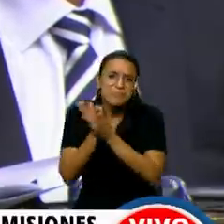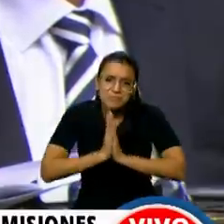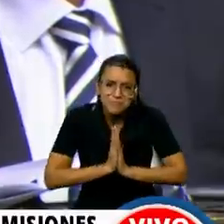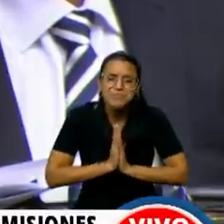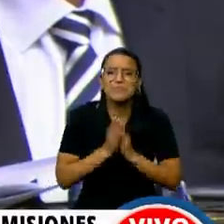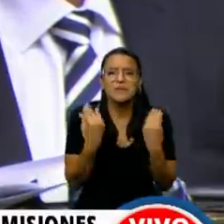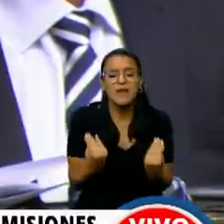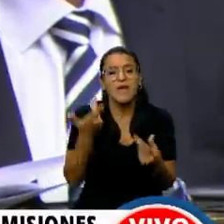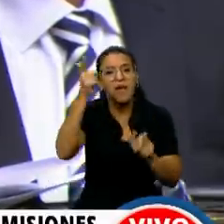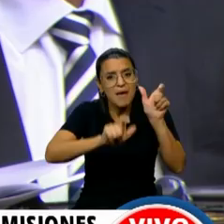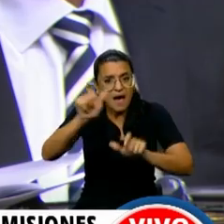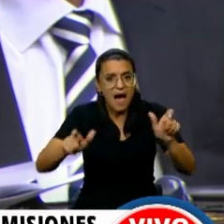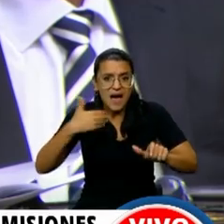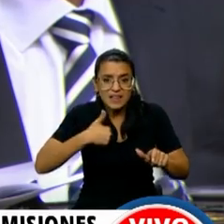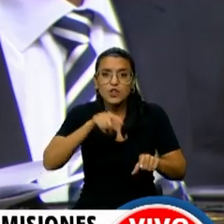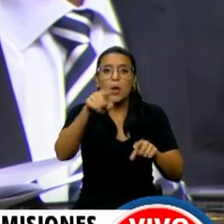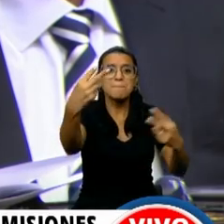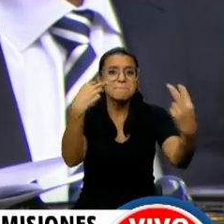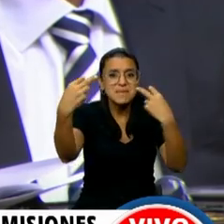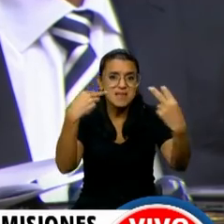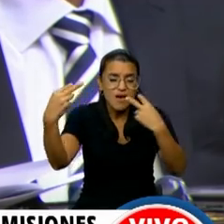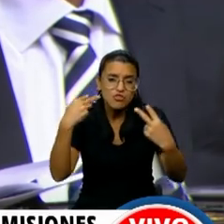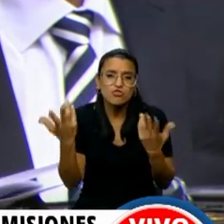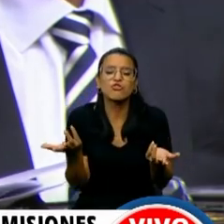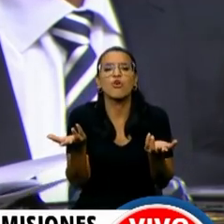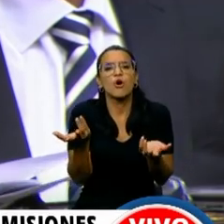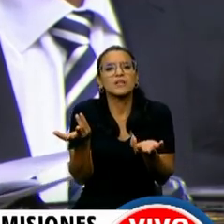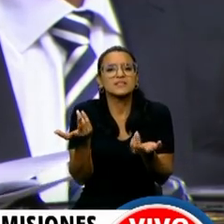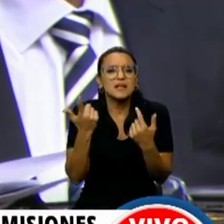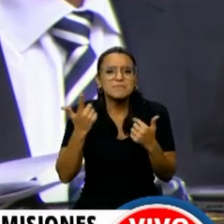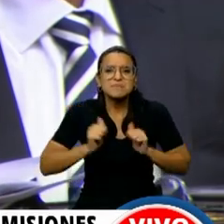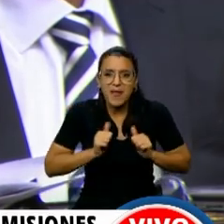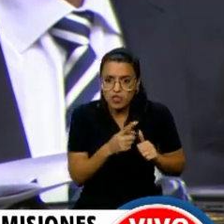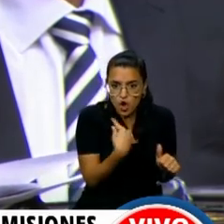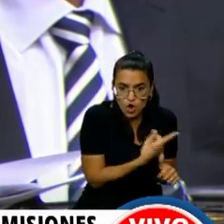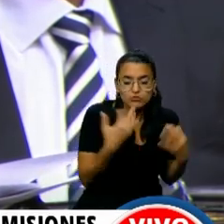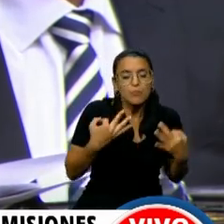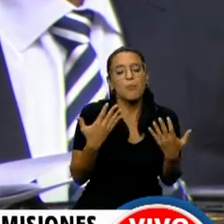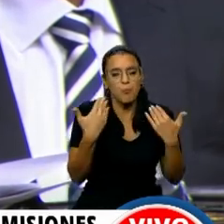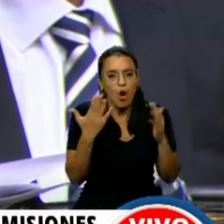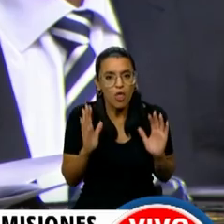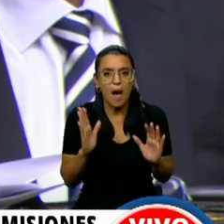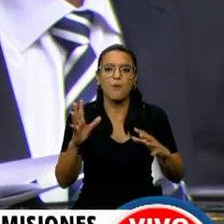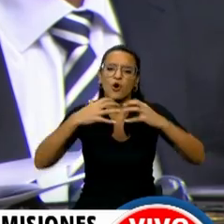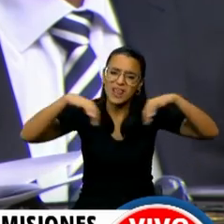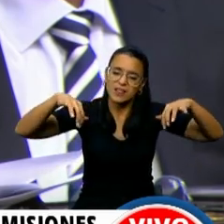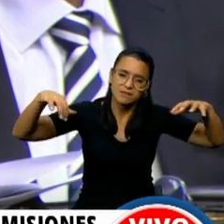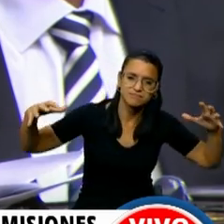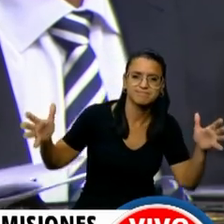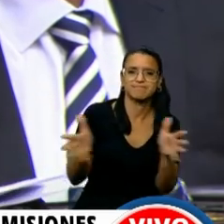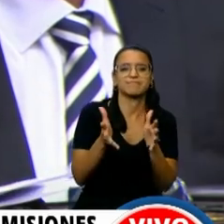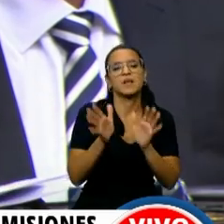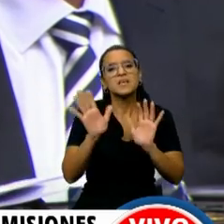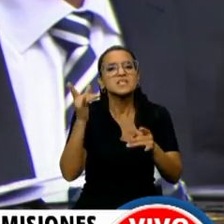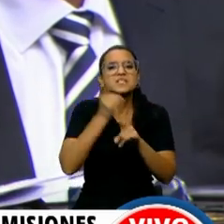los argentinos que nos están mirando que tienen expectativa nosotros podamos zanjar esta grieta que siempre